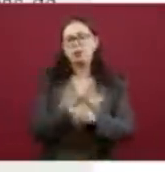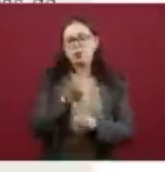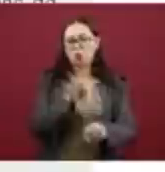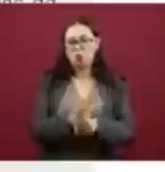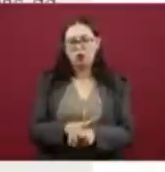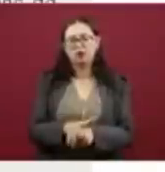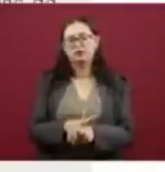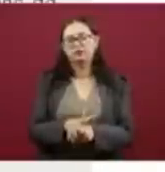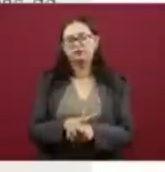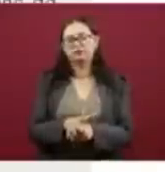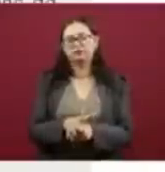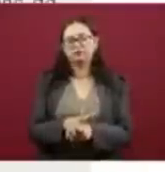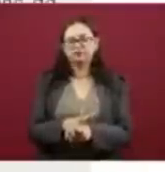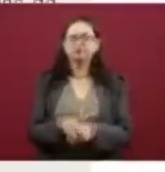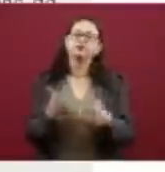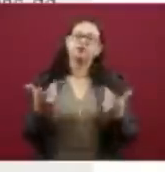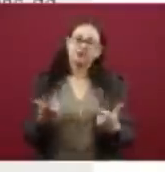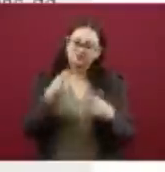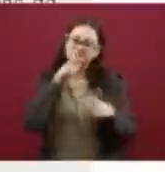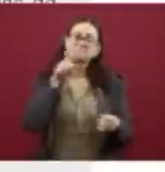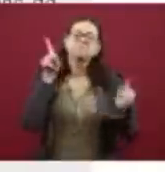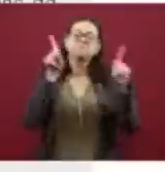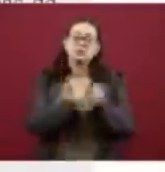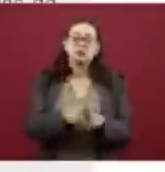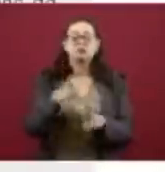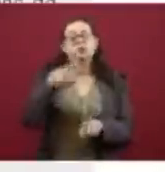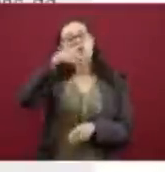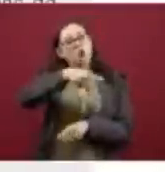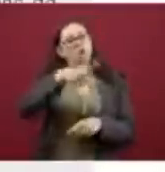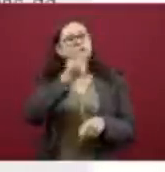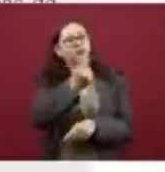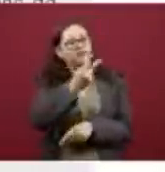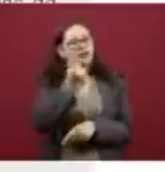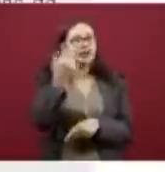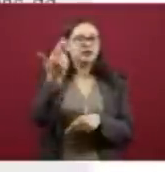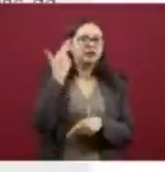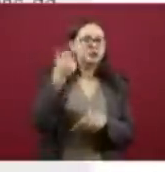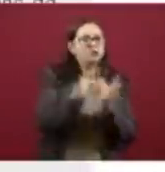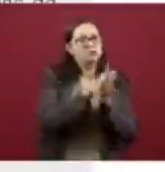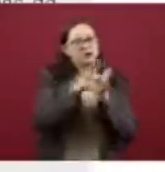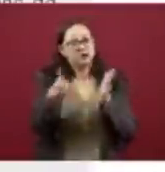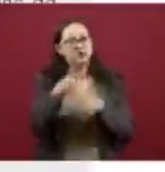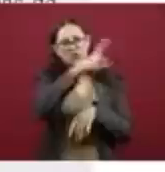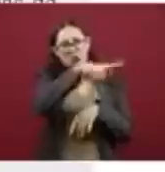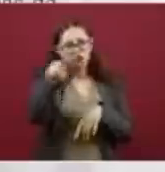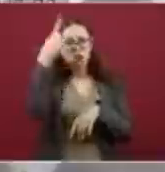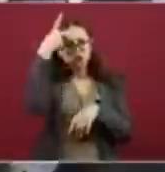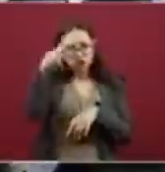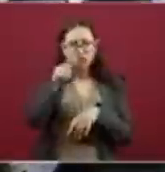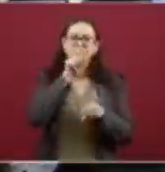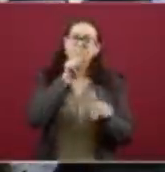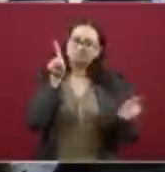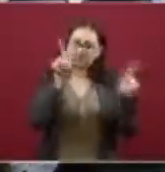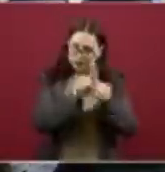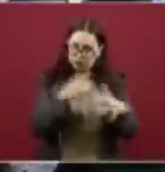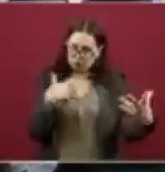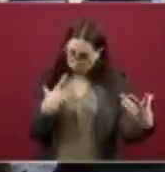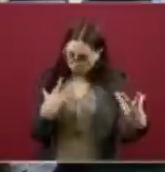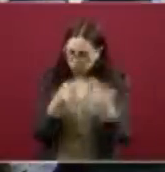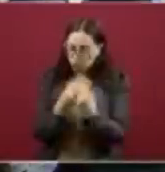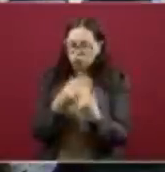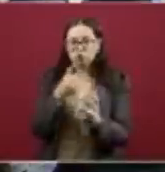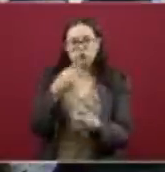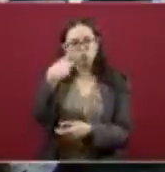los dueños de los medios de comunicación en la corresponsabilidad para garantizar la integridad y la seguridad de